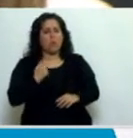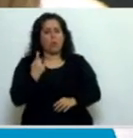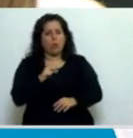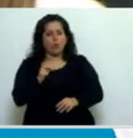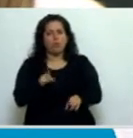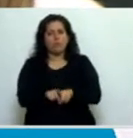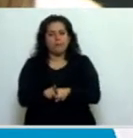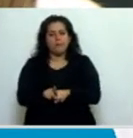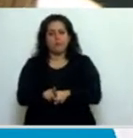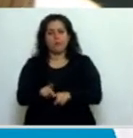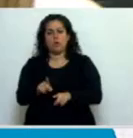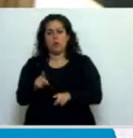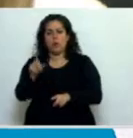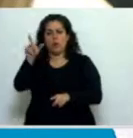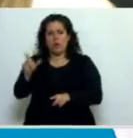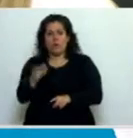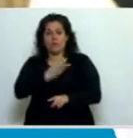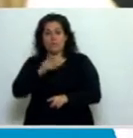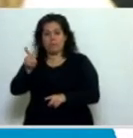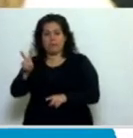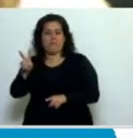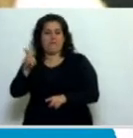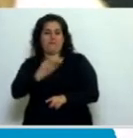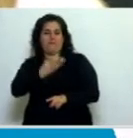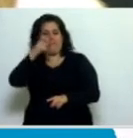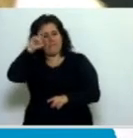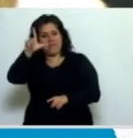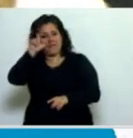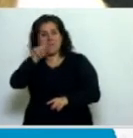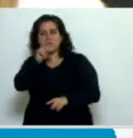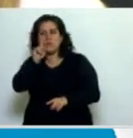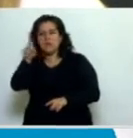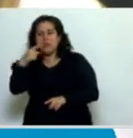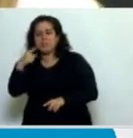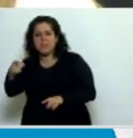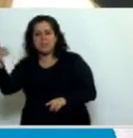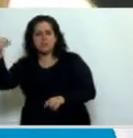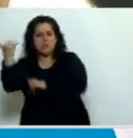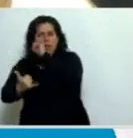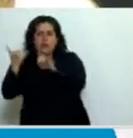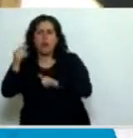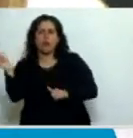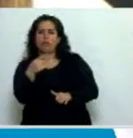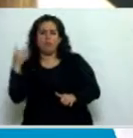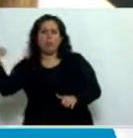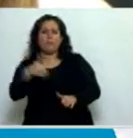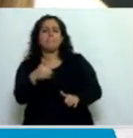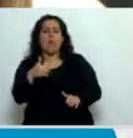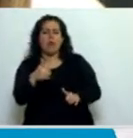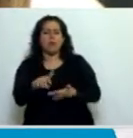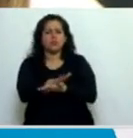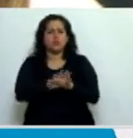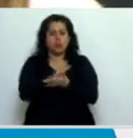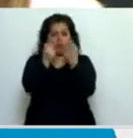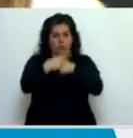la defensa que hace el miembro informante, el diputado Feletti, cuando él habla de que venimos a reparar. Cierto es que